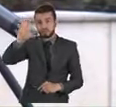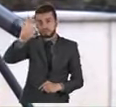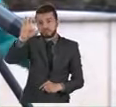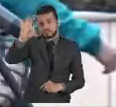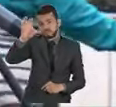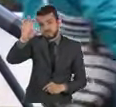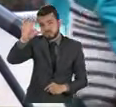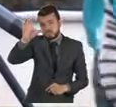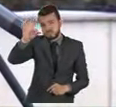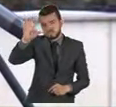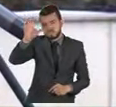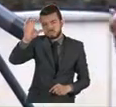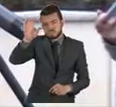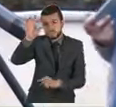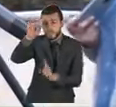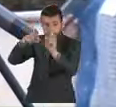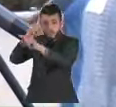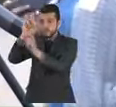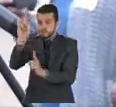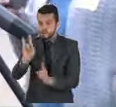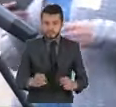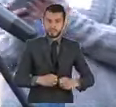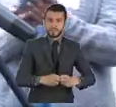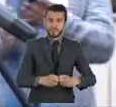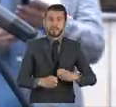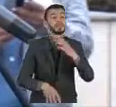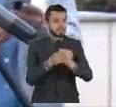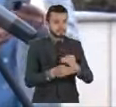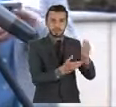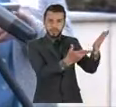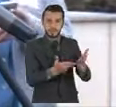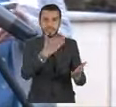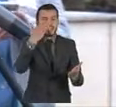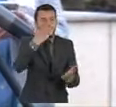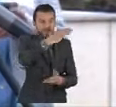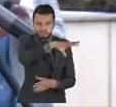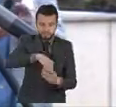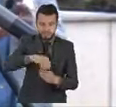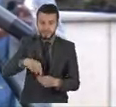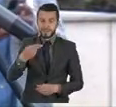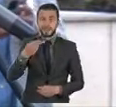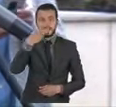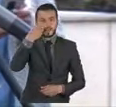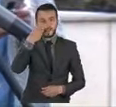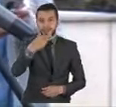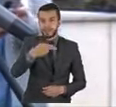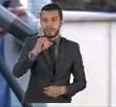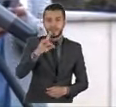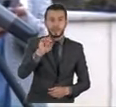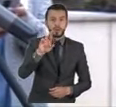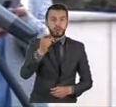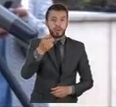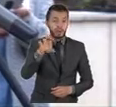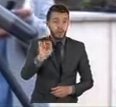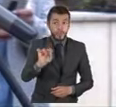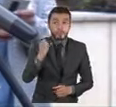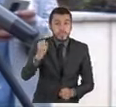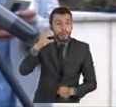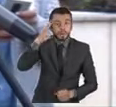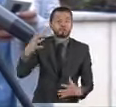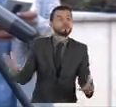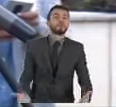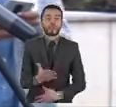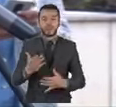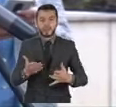toda la infraestructura para poder tener acceso tanto al transporte del hidrógeno como para el transporte de la energía de la región Guajira, que es una de las grandes minas